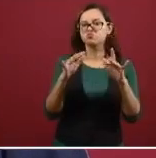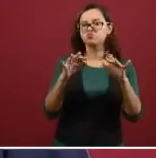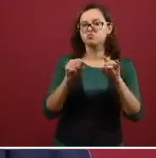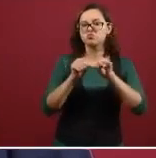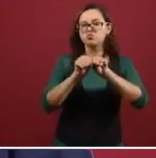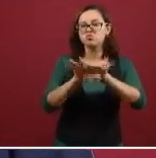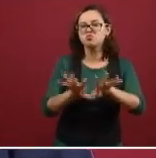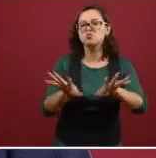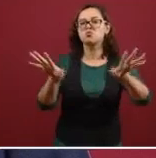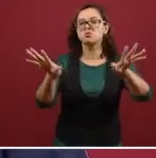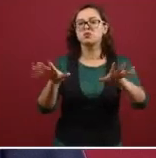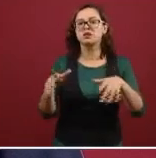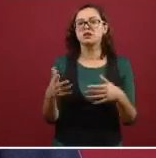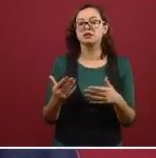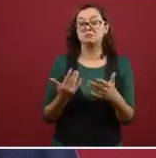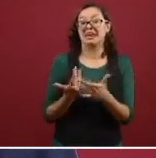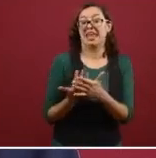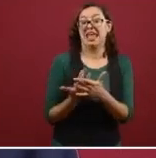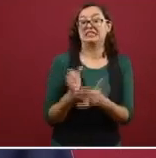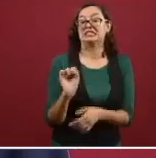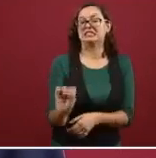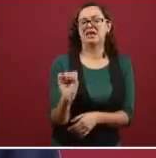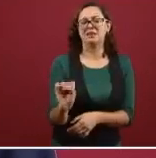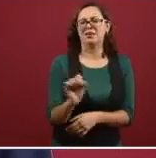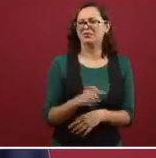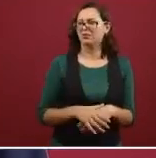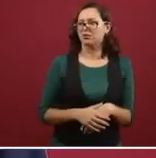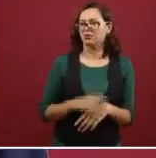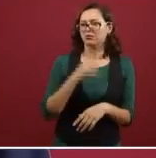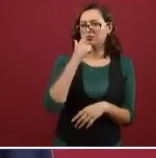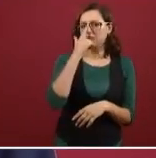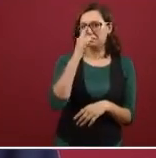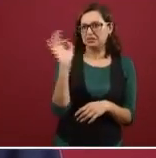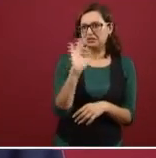por los efectos del mercado. No, le digo,